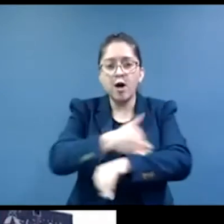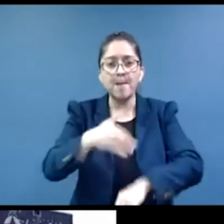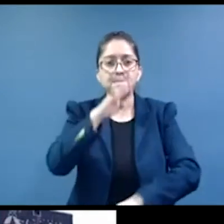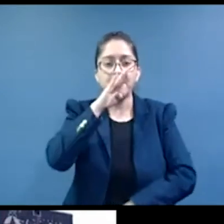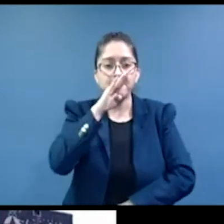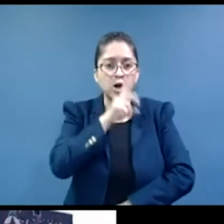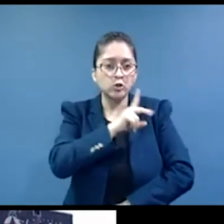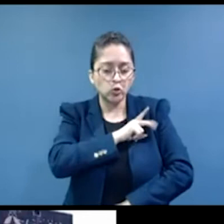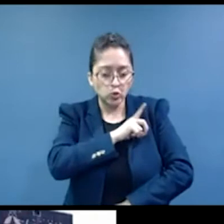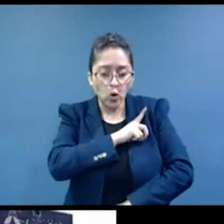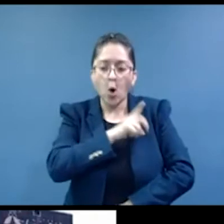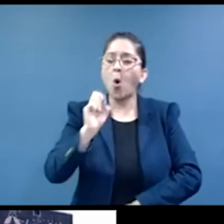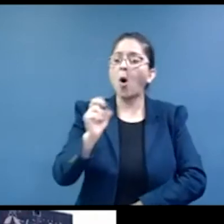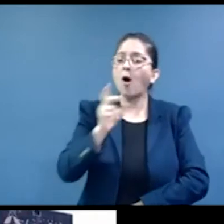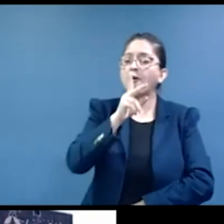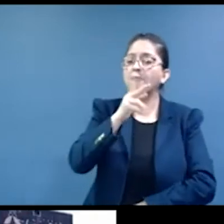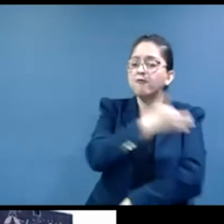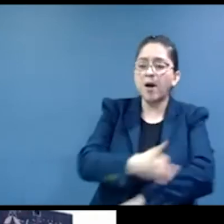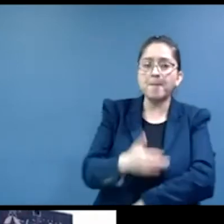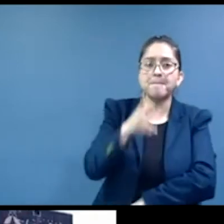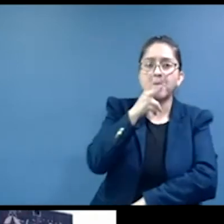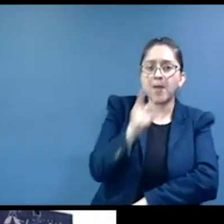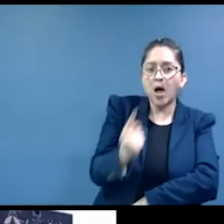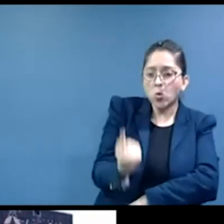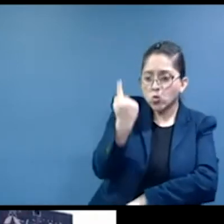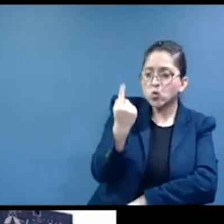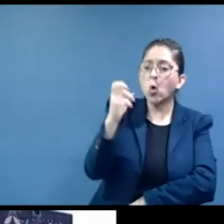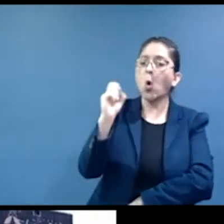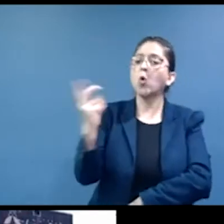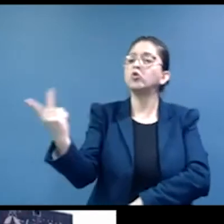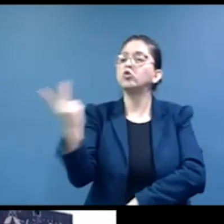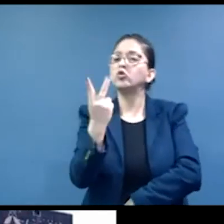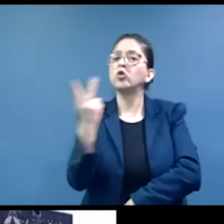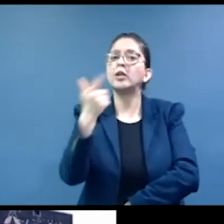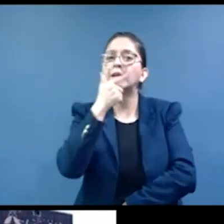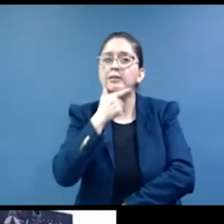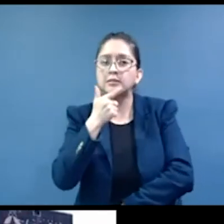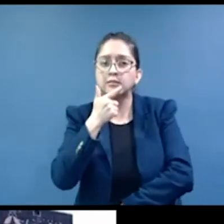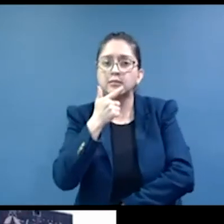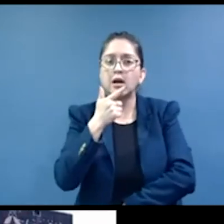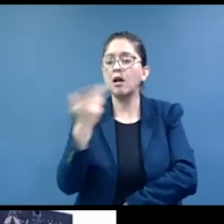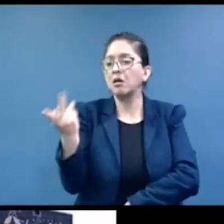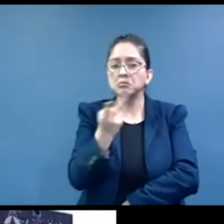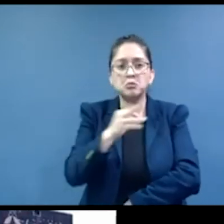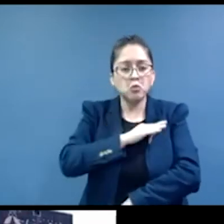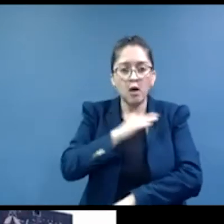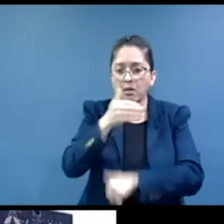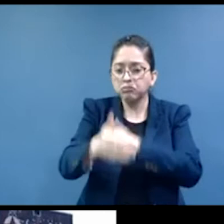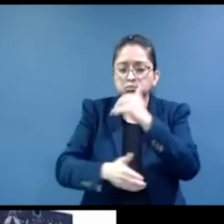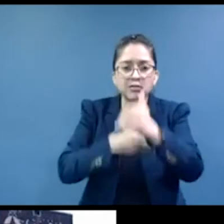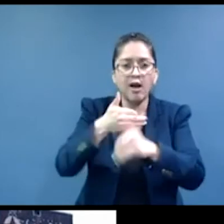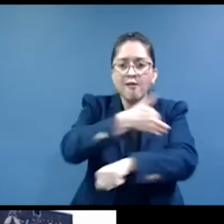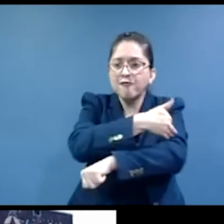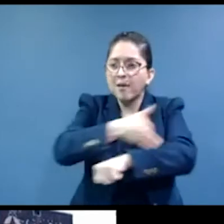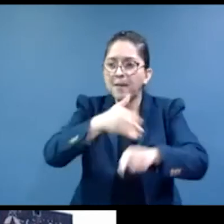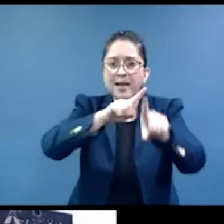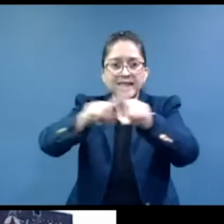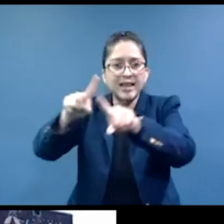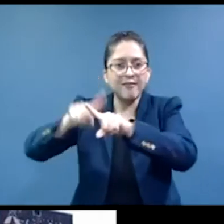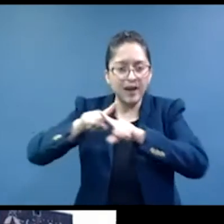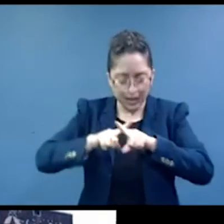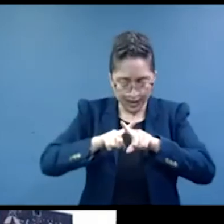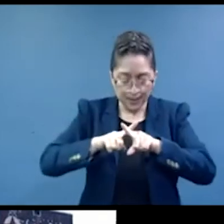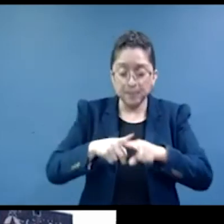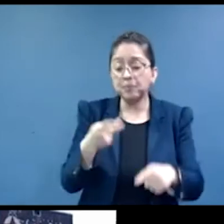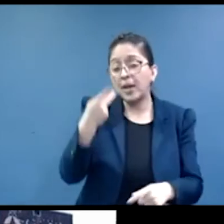¿no? También la Corte ya ha determinado en una tesis jurisprudencial que la vida entre personas del mismo sexo